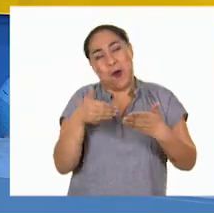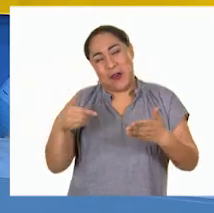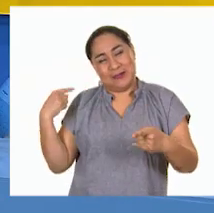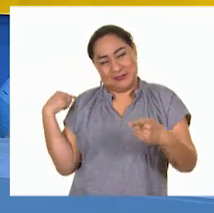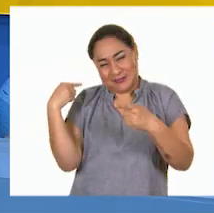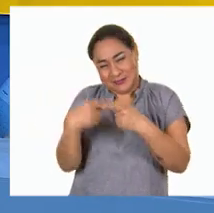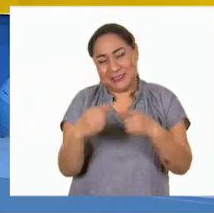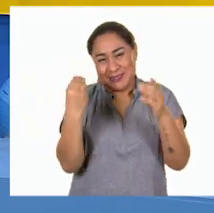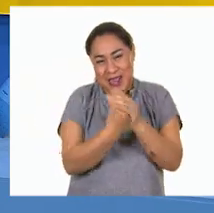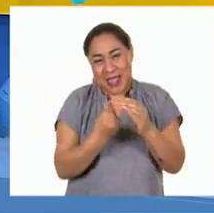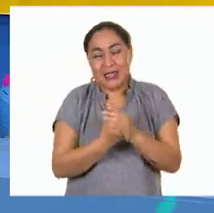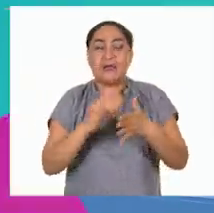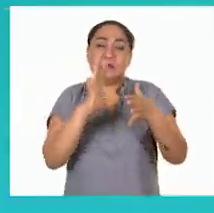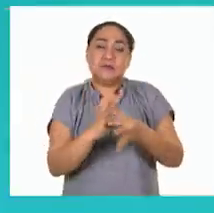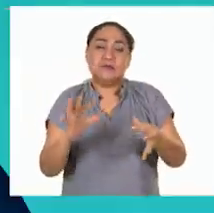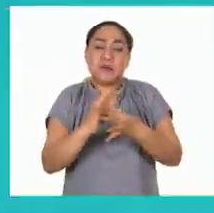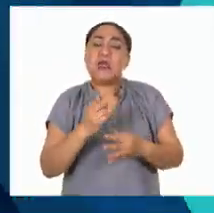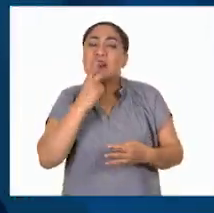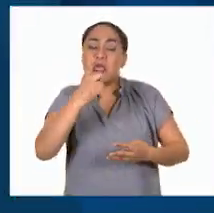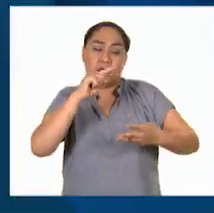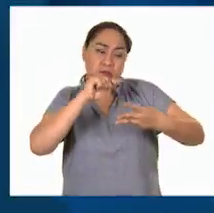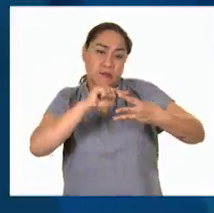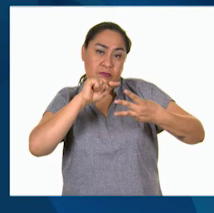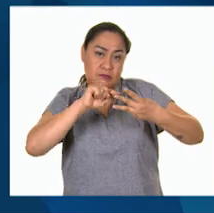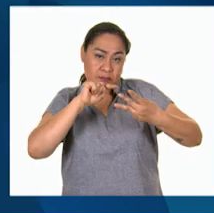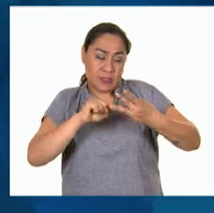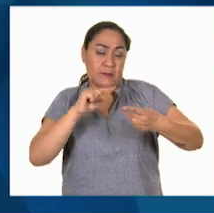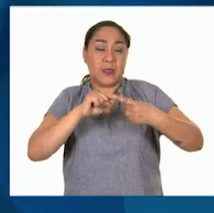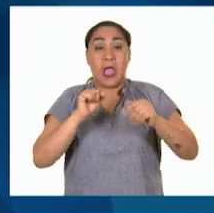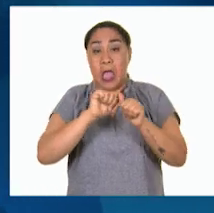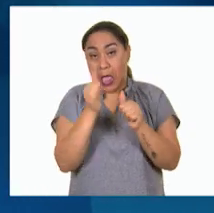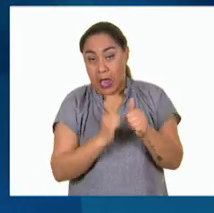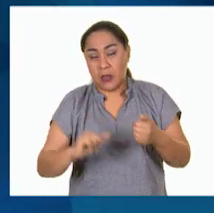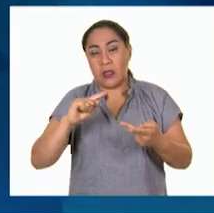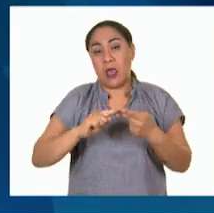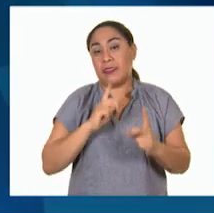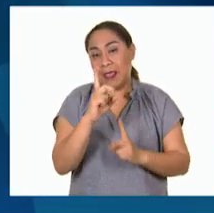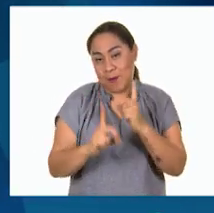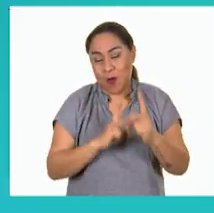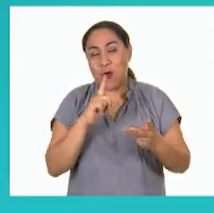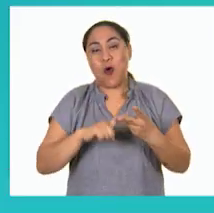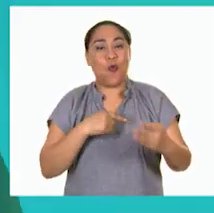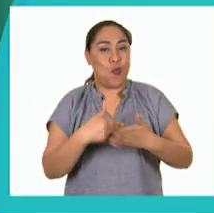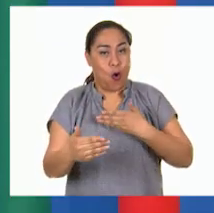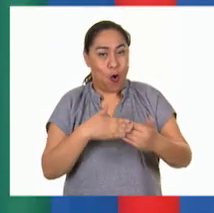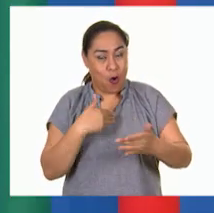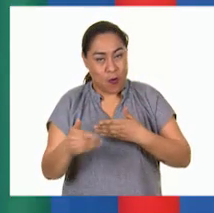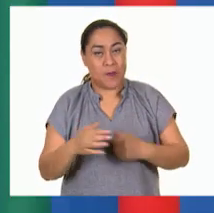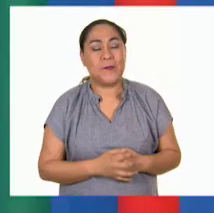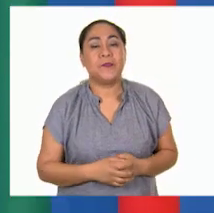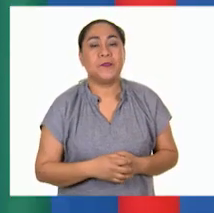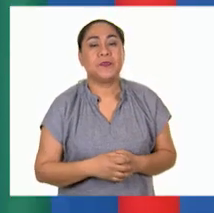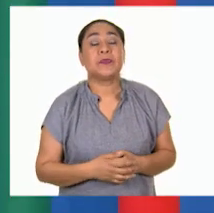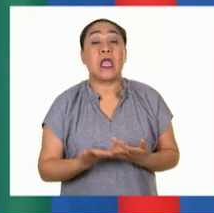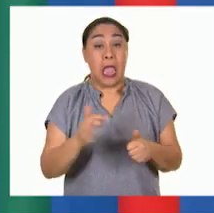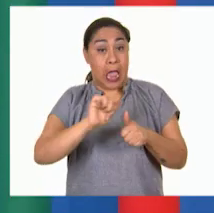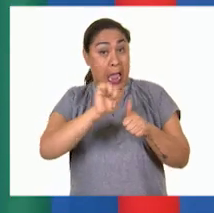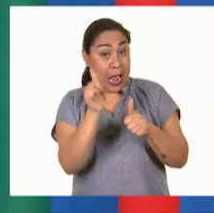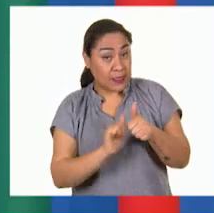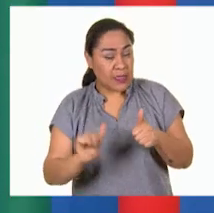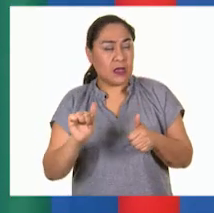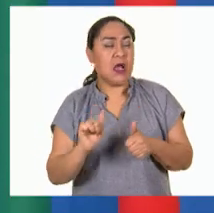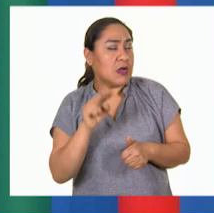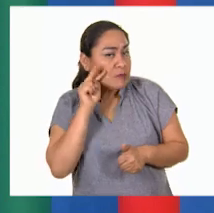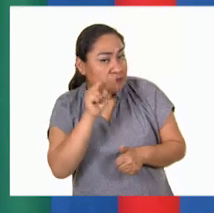enfocamos principalmente en 3 ámbitos: el arte, el deporte y la moda. En el caso del arte, pudimos ver